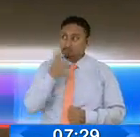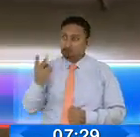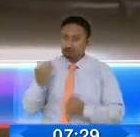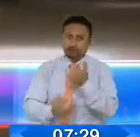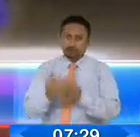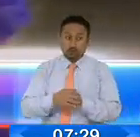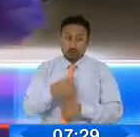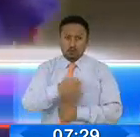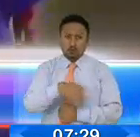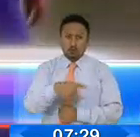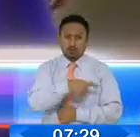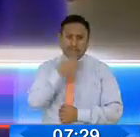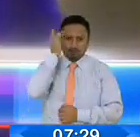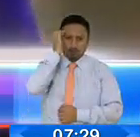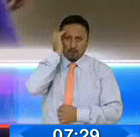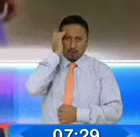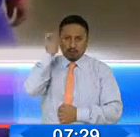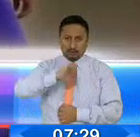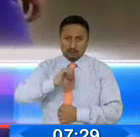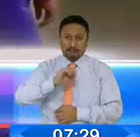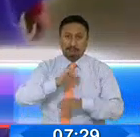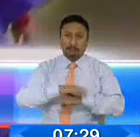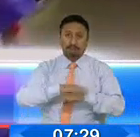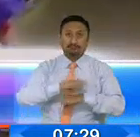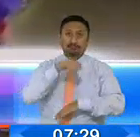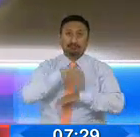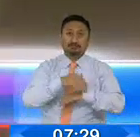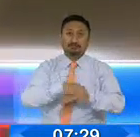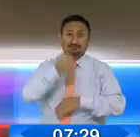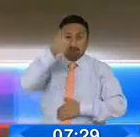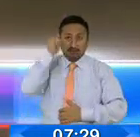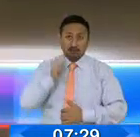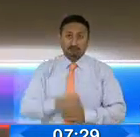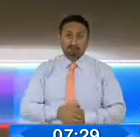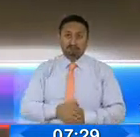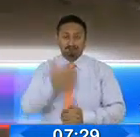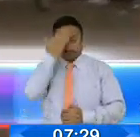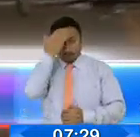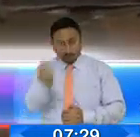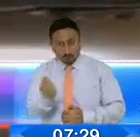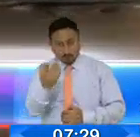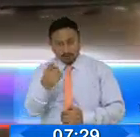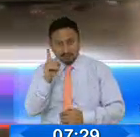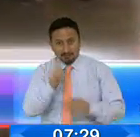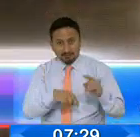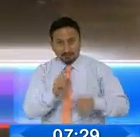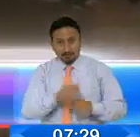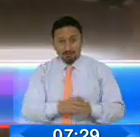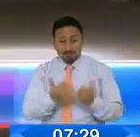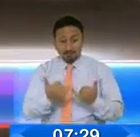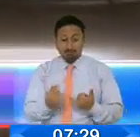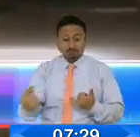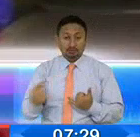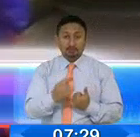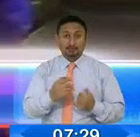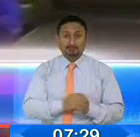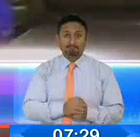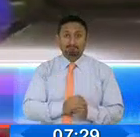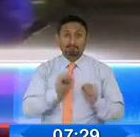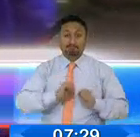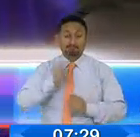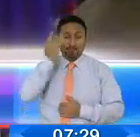se vivió la tarde de ayer. Amigo, ¿qué tal? Buenos días, estamos en vivo y en directo.